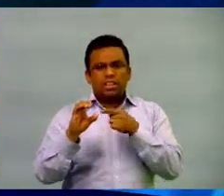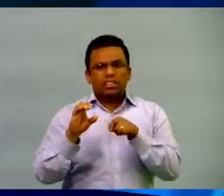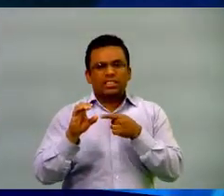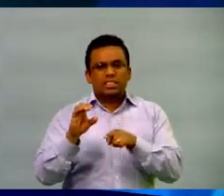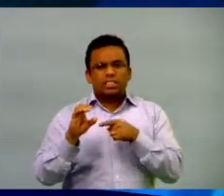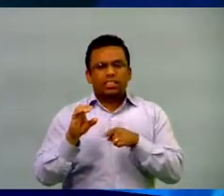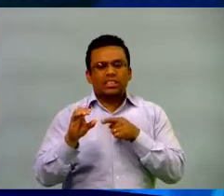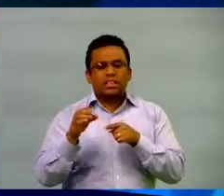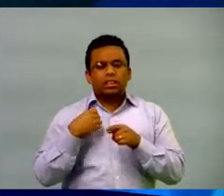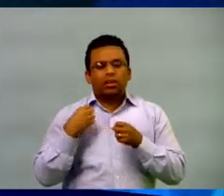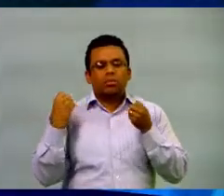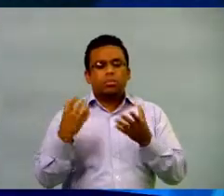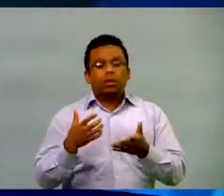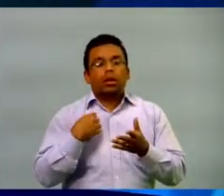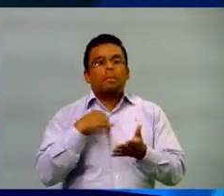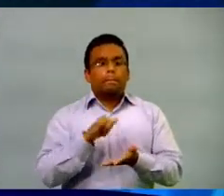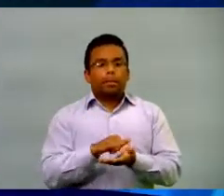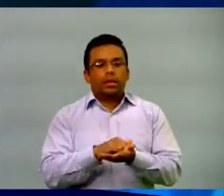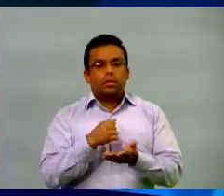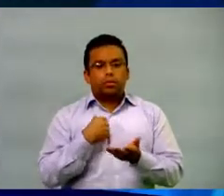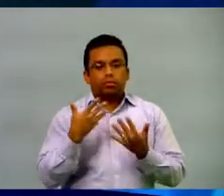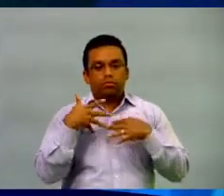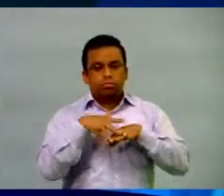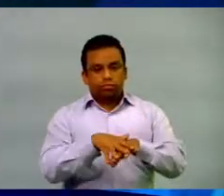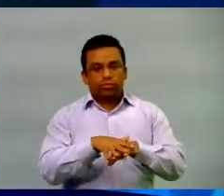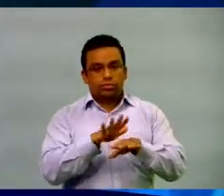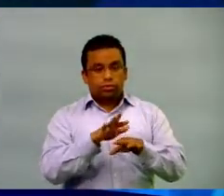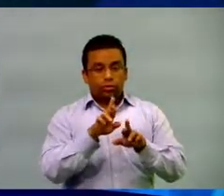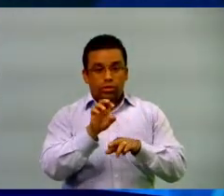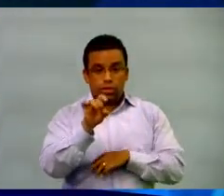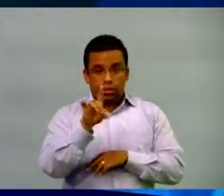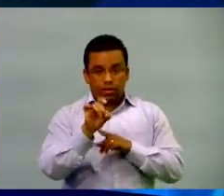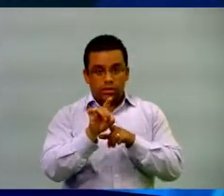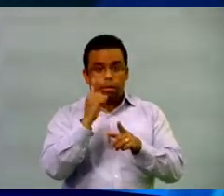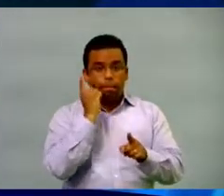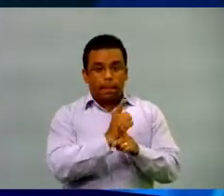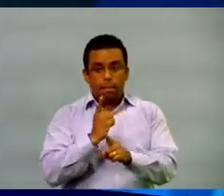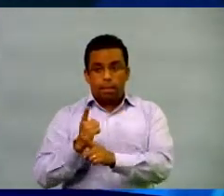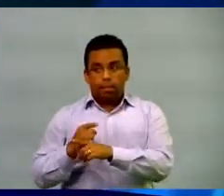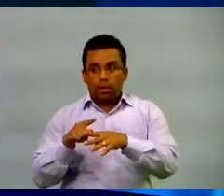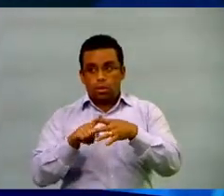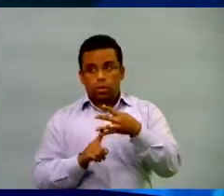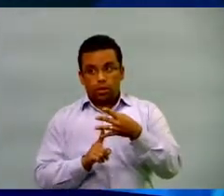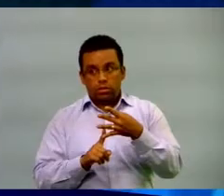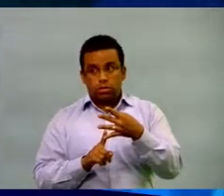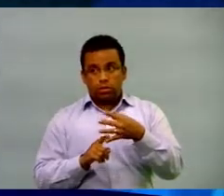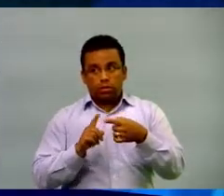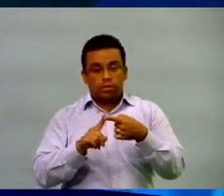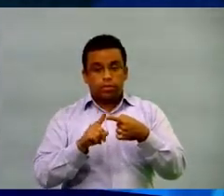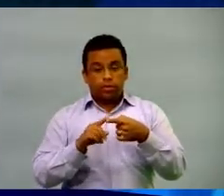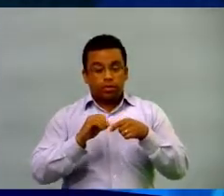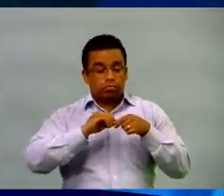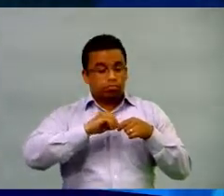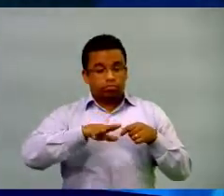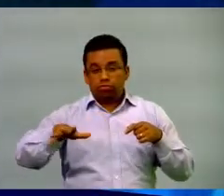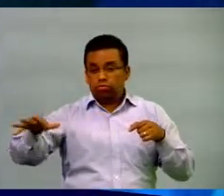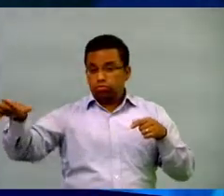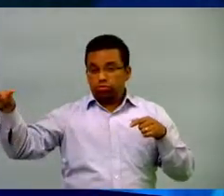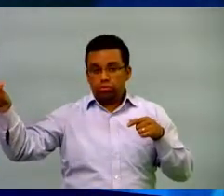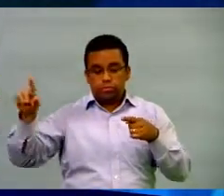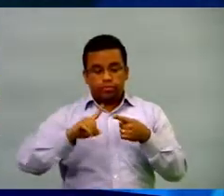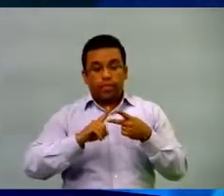la democratización de la educación en red, cumpliendo cuatro grandes premisas: que sean masivos, que lleguen a más personas,